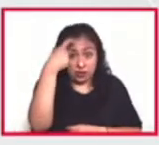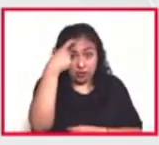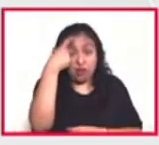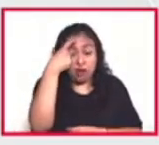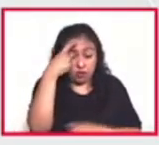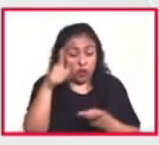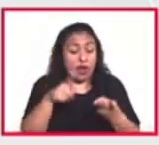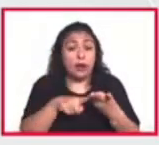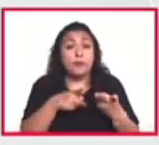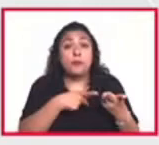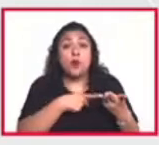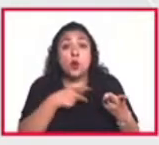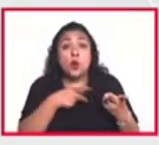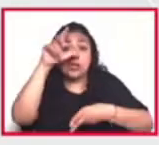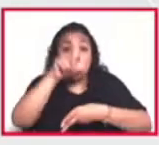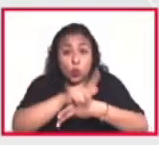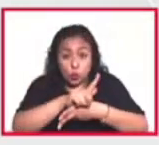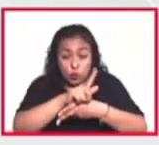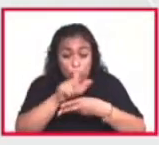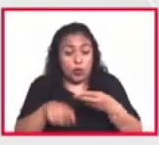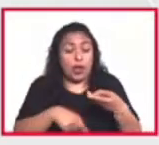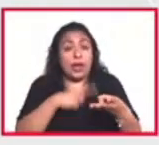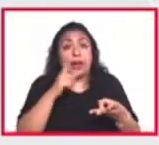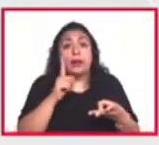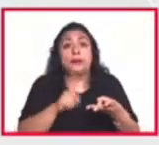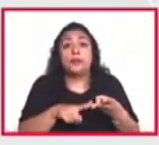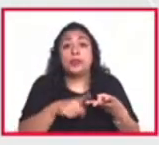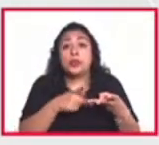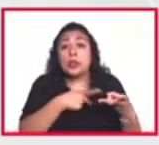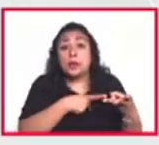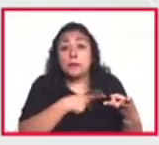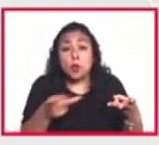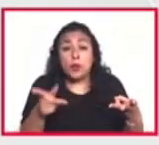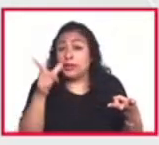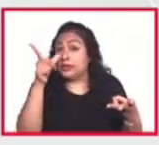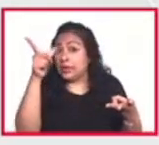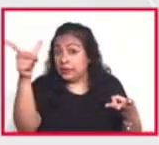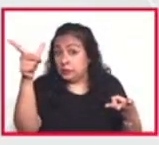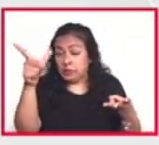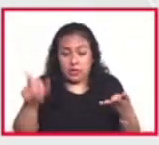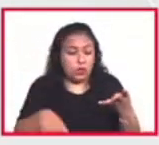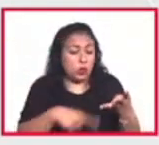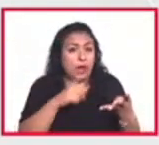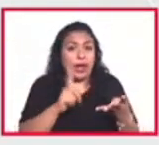pobreza cultural, la pobreza espiritual,